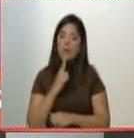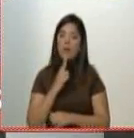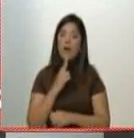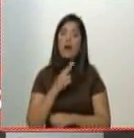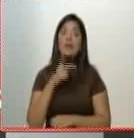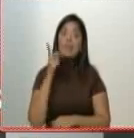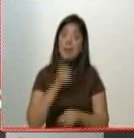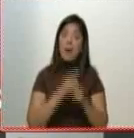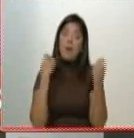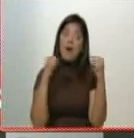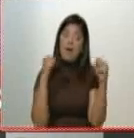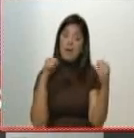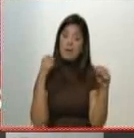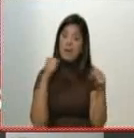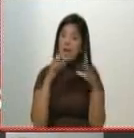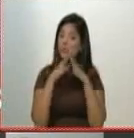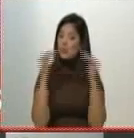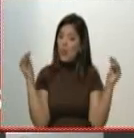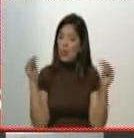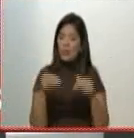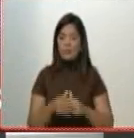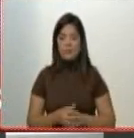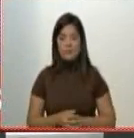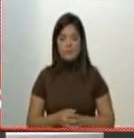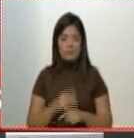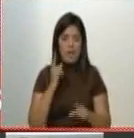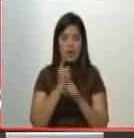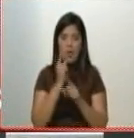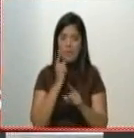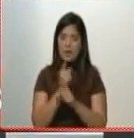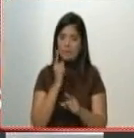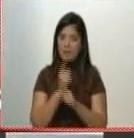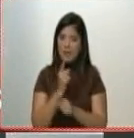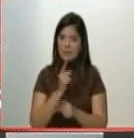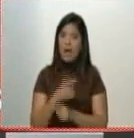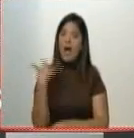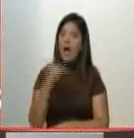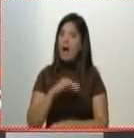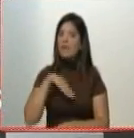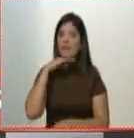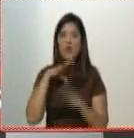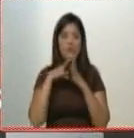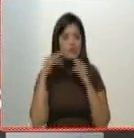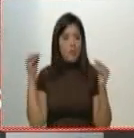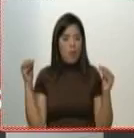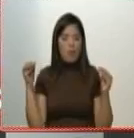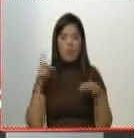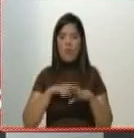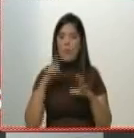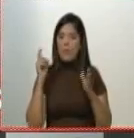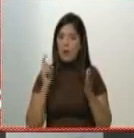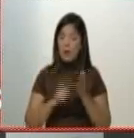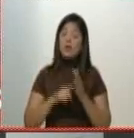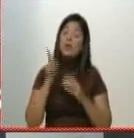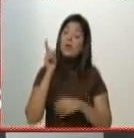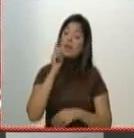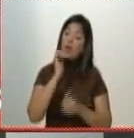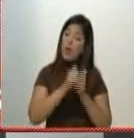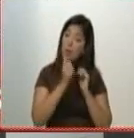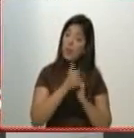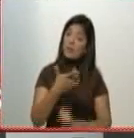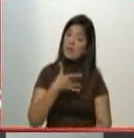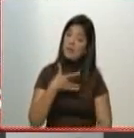de competencia, nuestros equipos de competencia, tengamos todo, respaldo, y nuestros atletas puedan